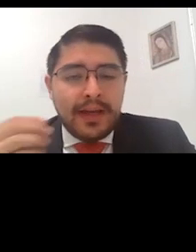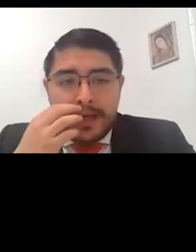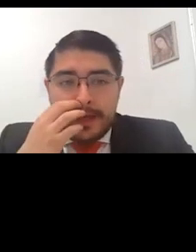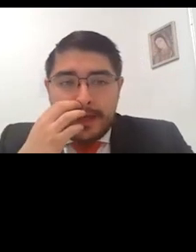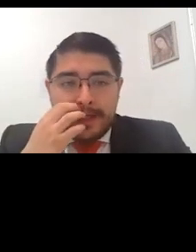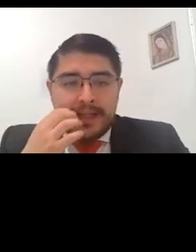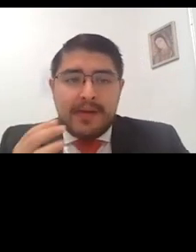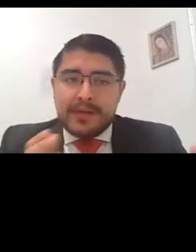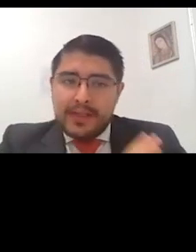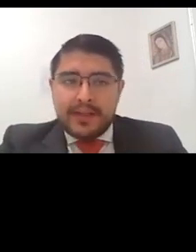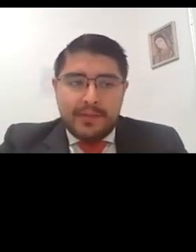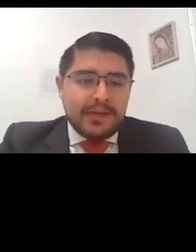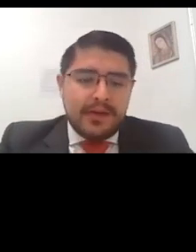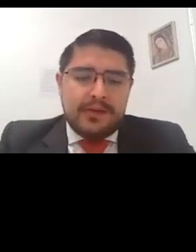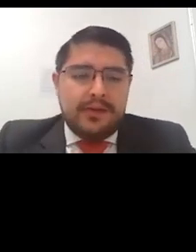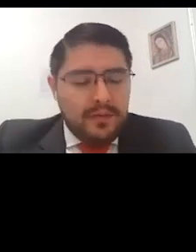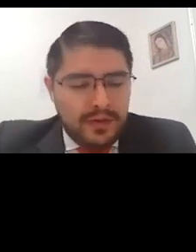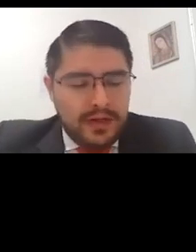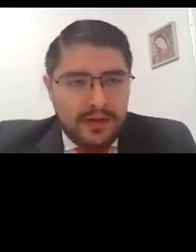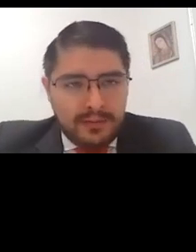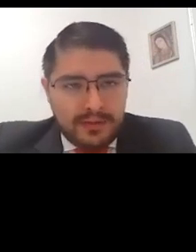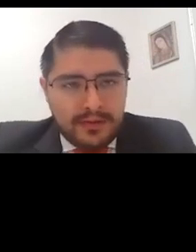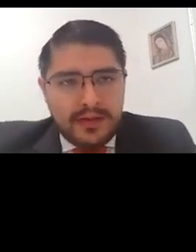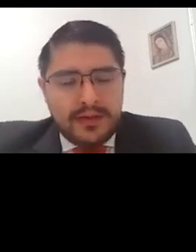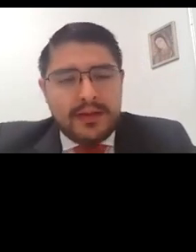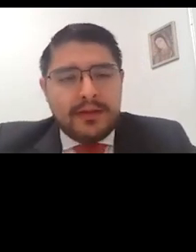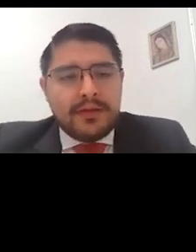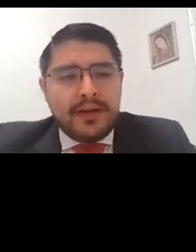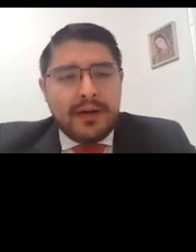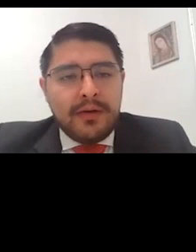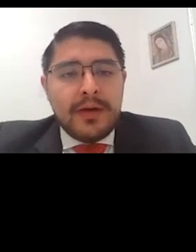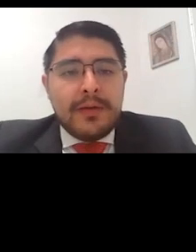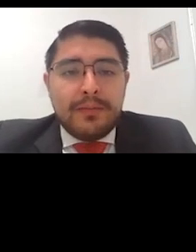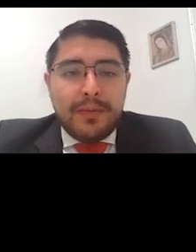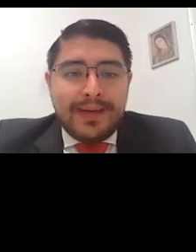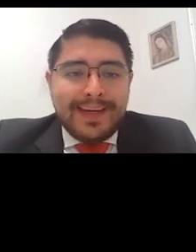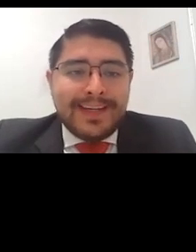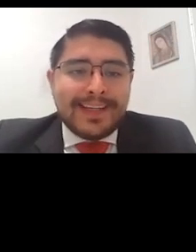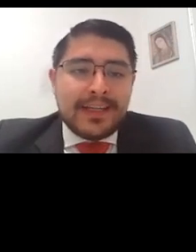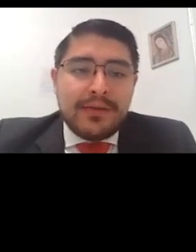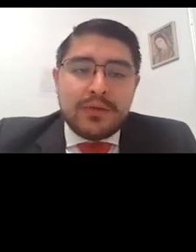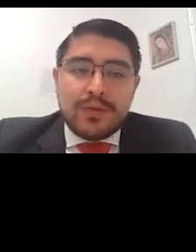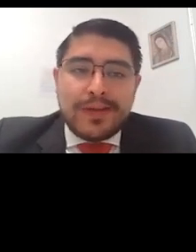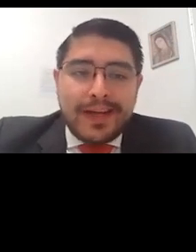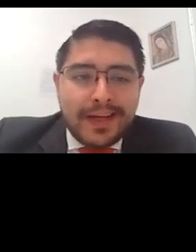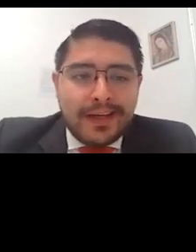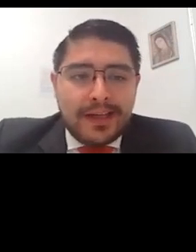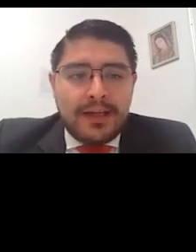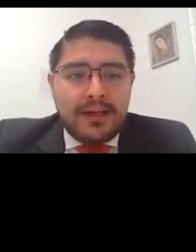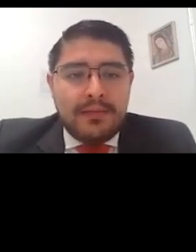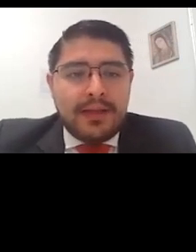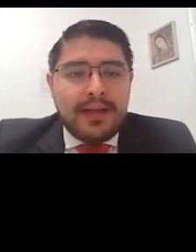elaborada. Esta, a pesar de también ser una disposición del derecho al trabajo, en caso de